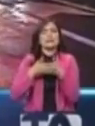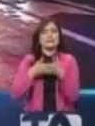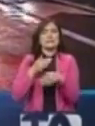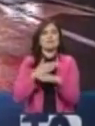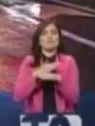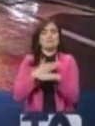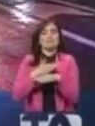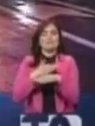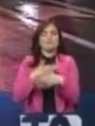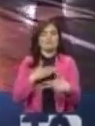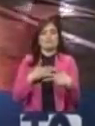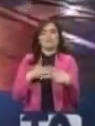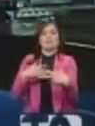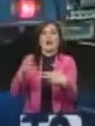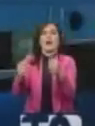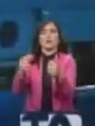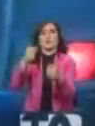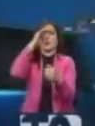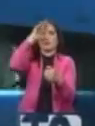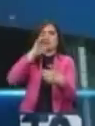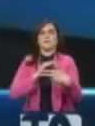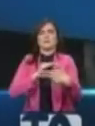es decir, a unos 15 kilómetros.